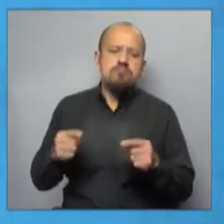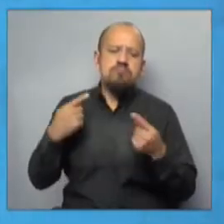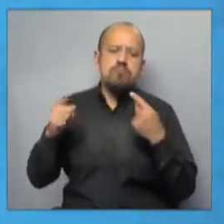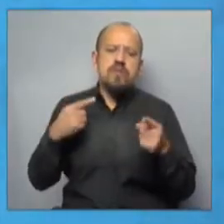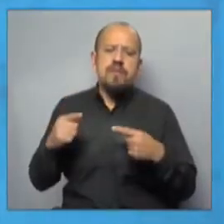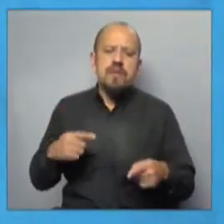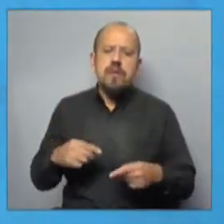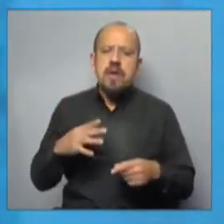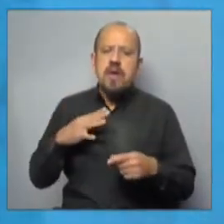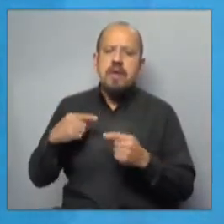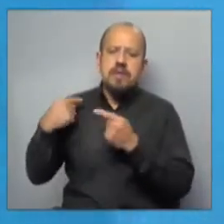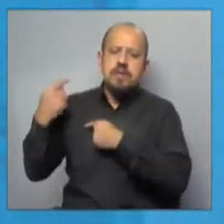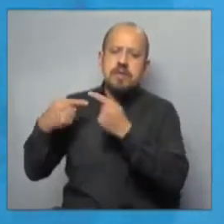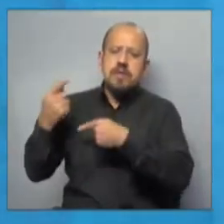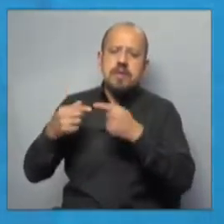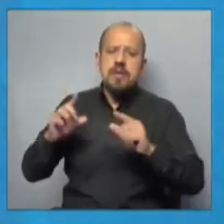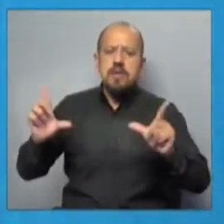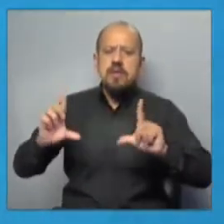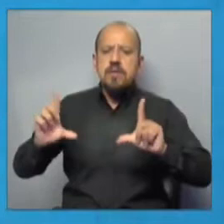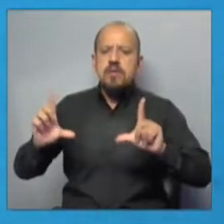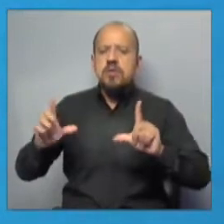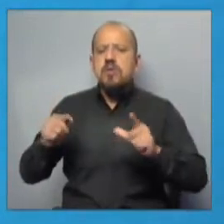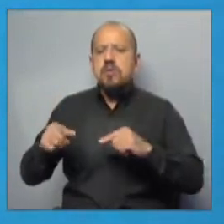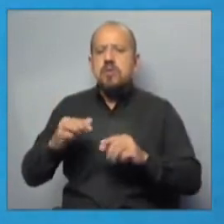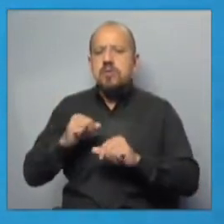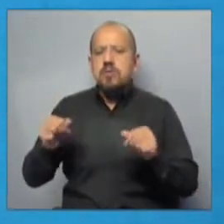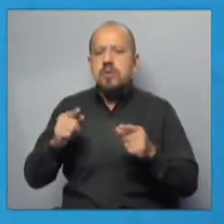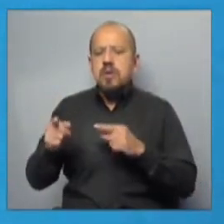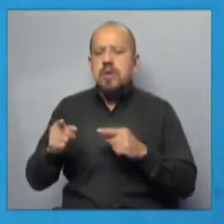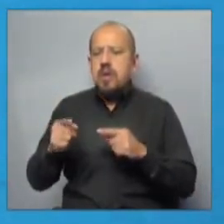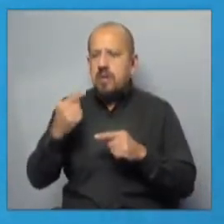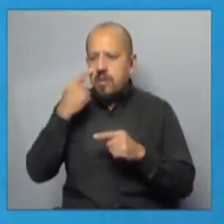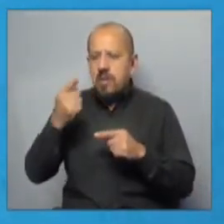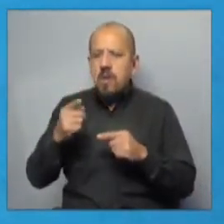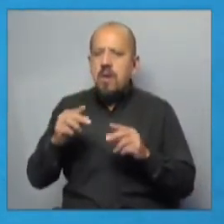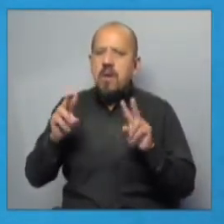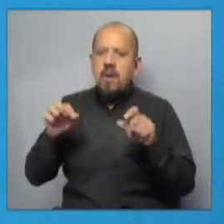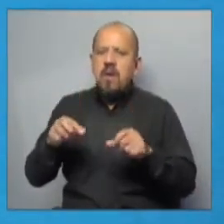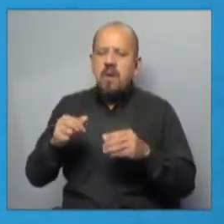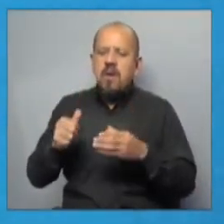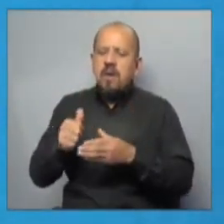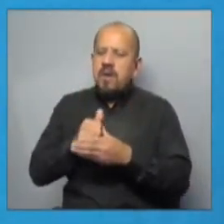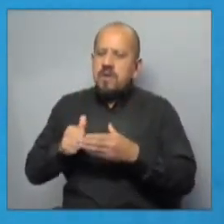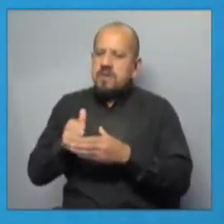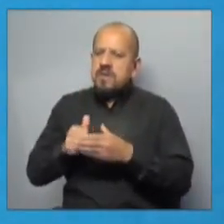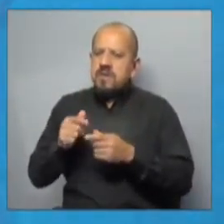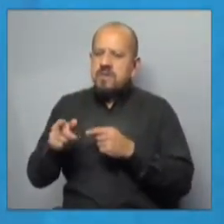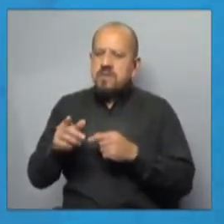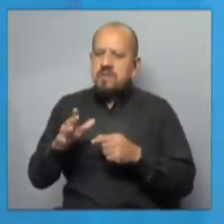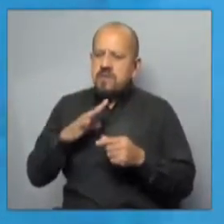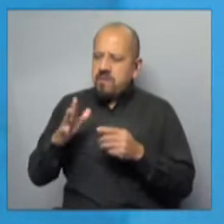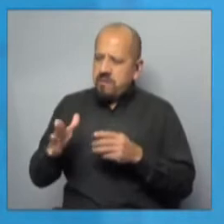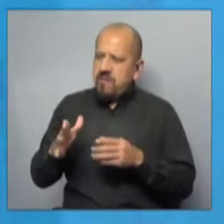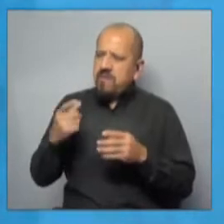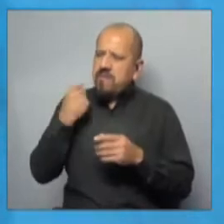distintas series por ejemplo de televisión algunas se pueden ver en distintas plataformas que encaran el tema vos crees que igual de